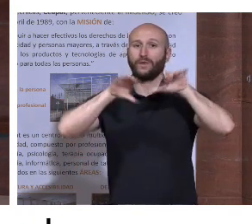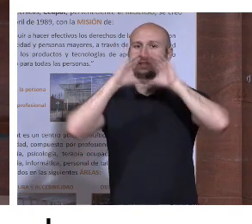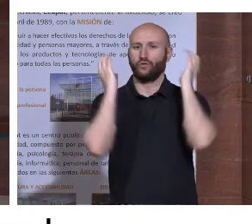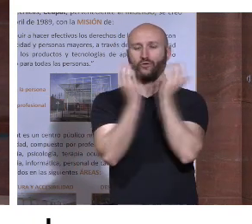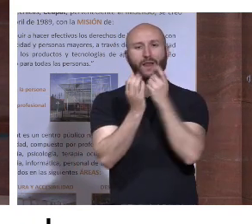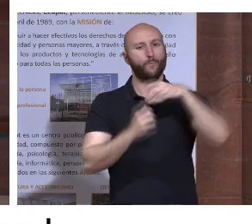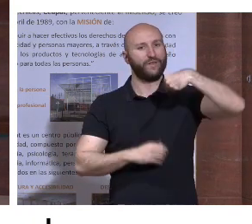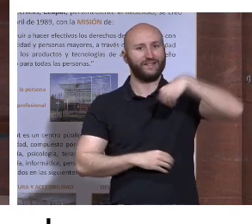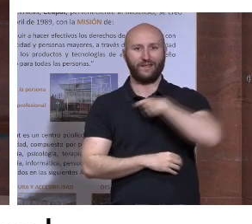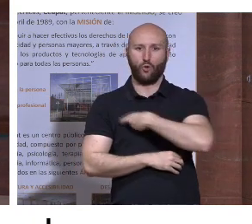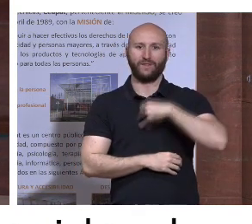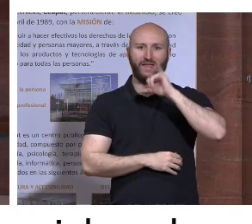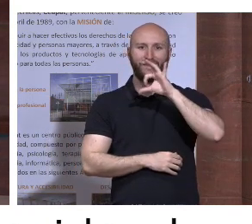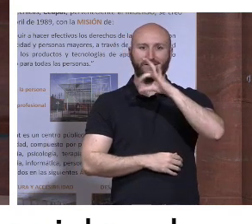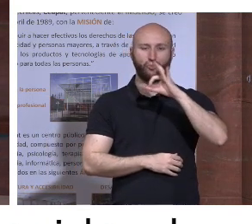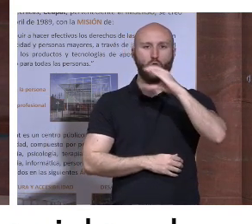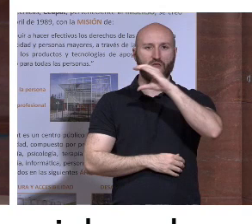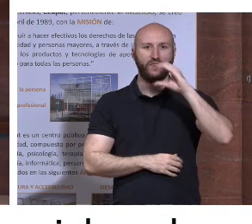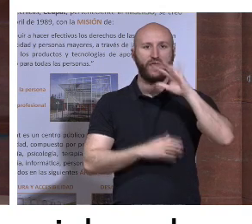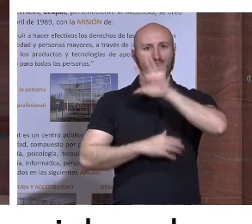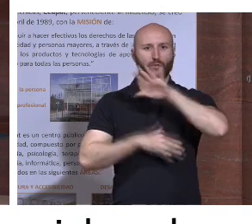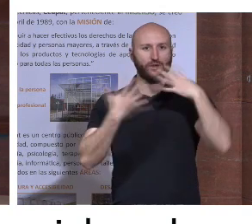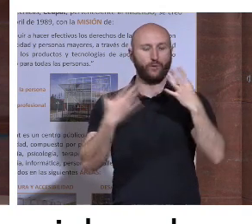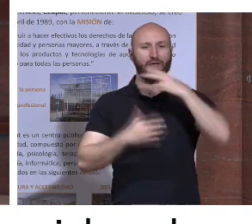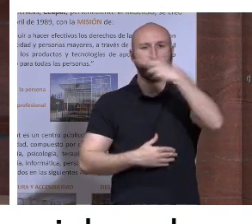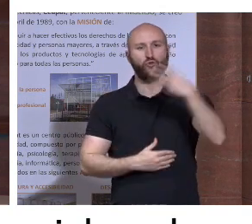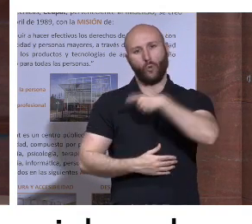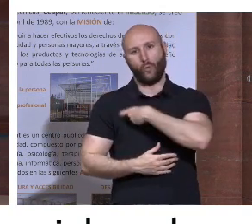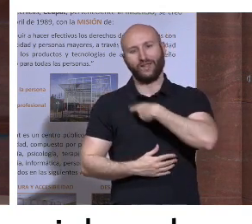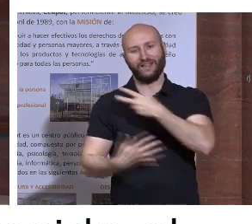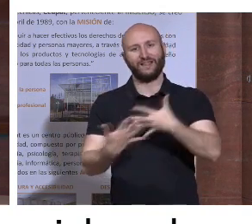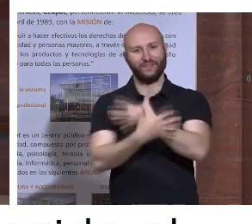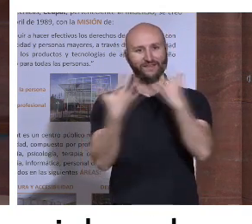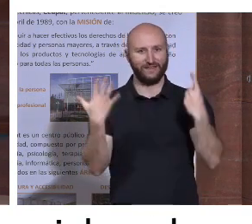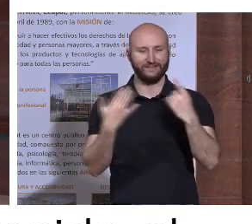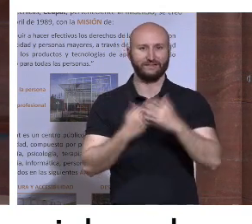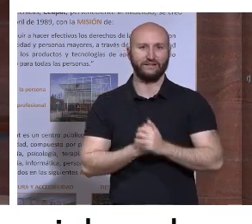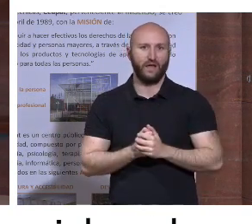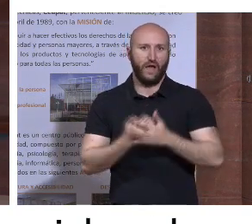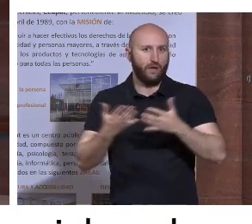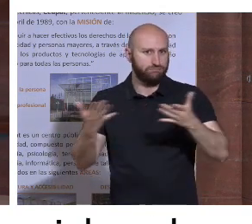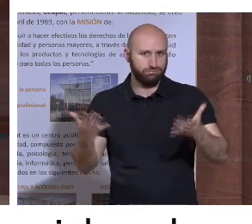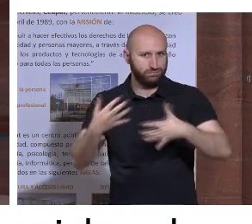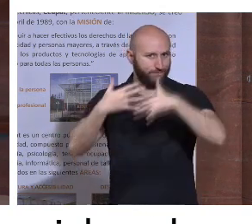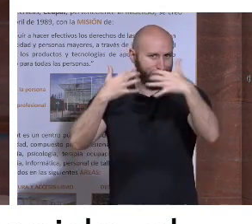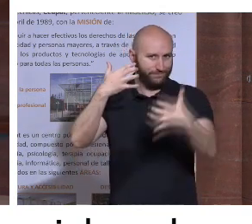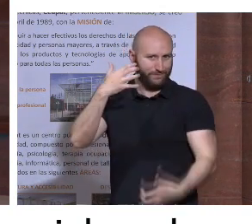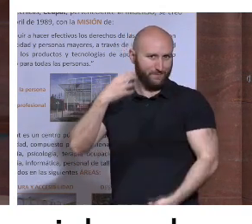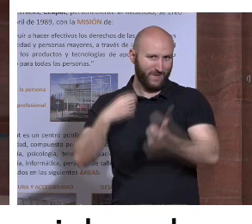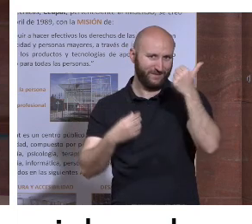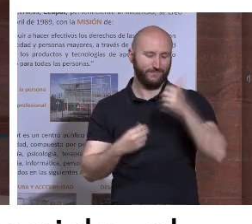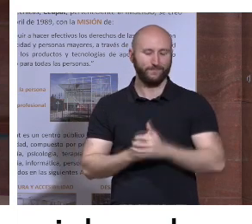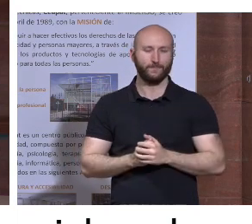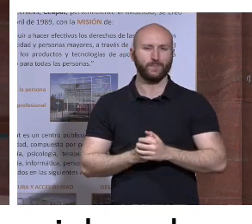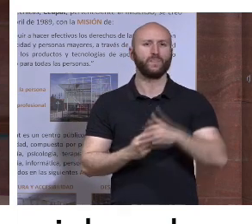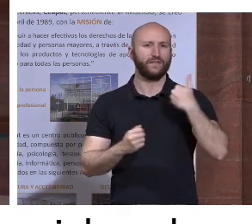preside el comité ISO TC 59, subcomité 16. bueno, y muchísimas más cosas. Ha realizado